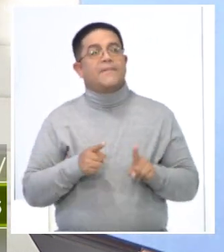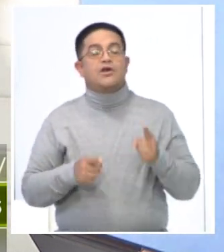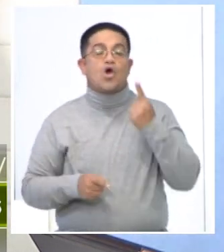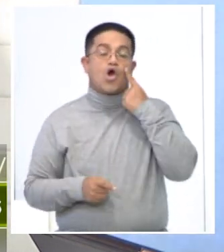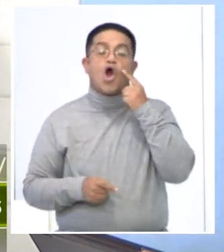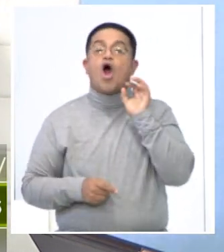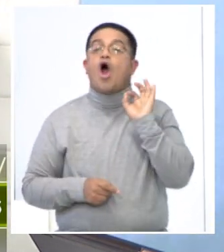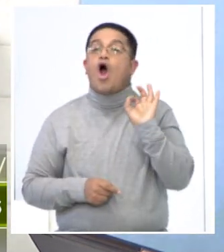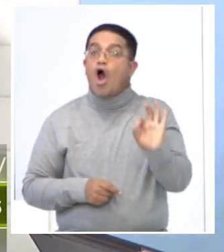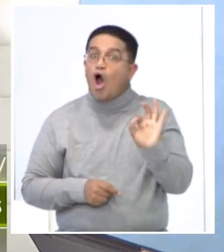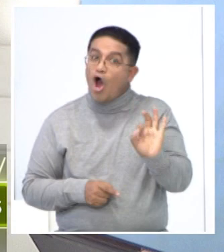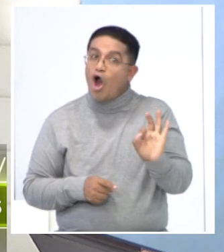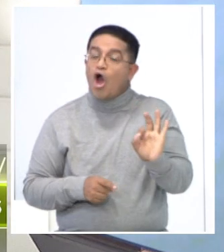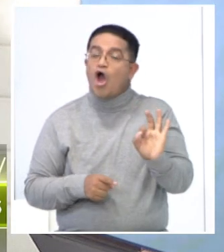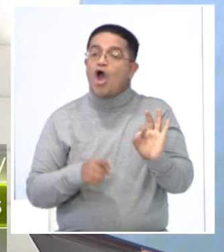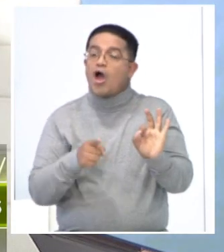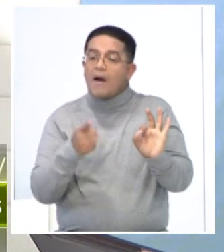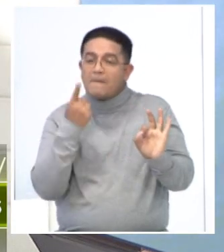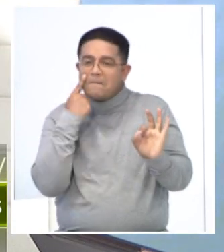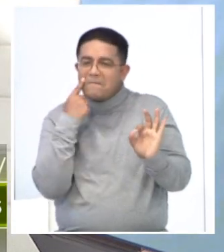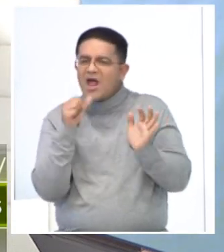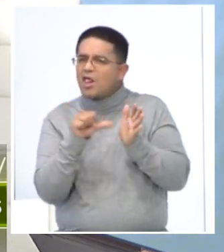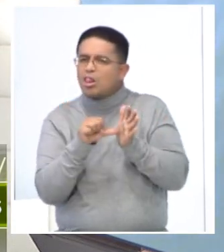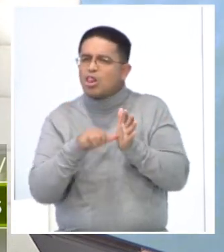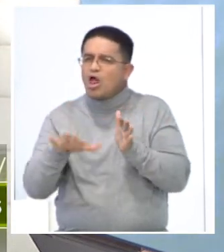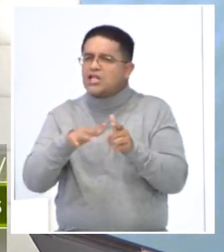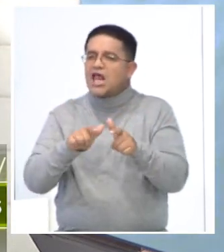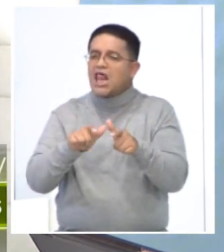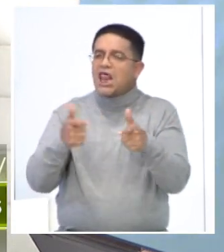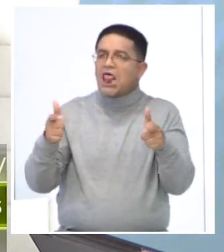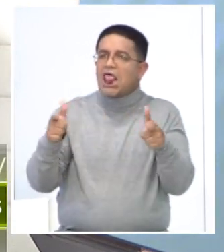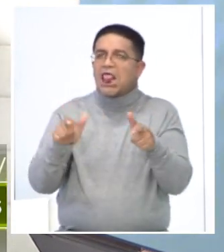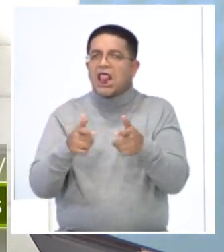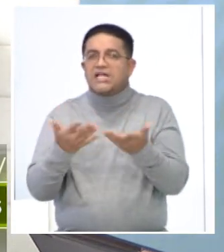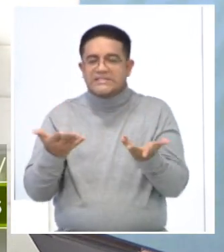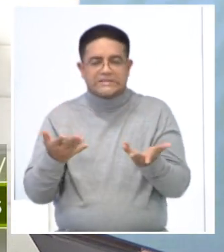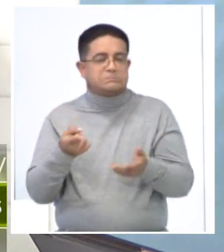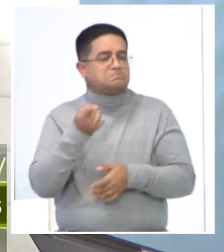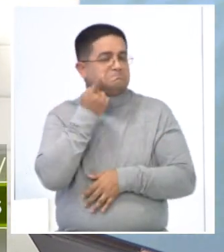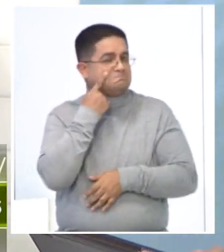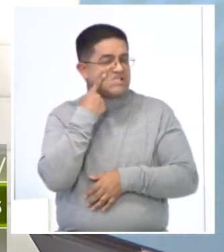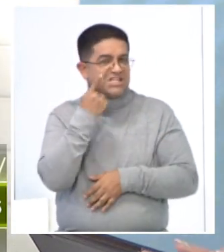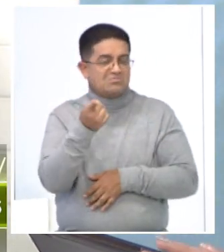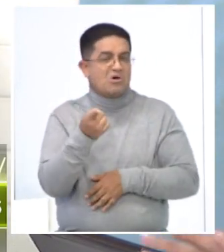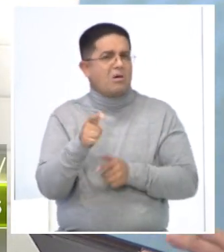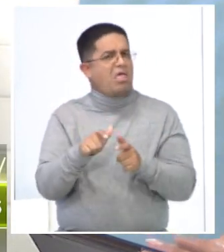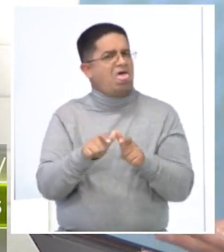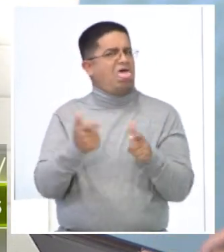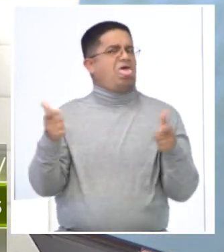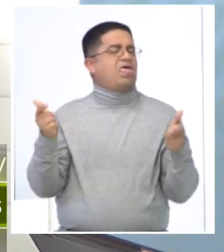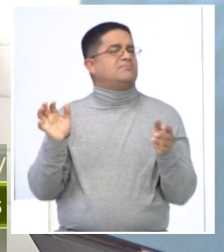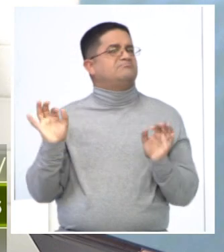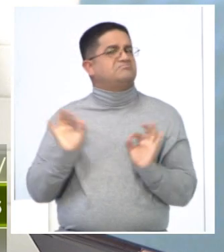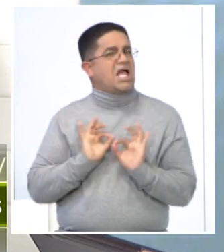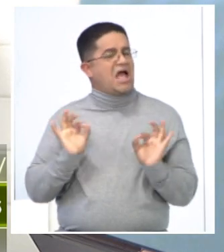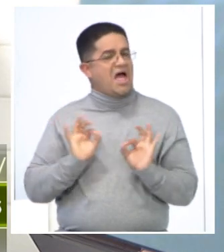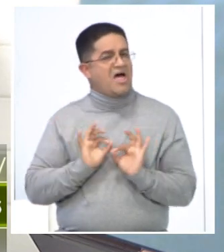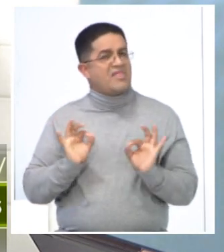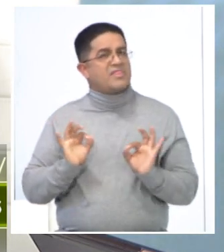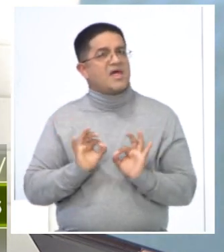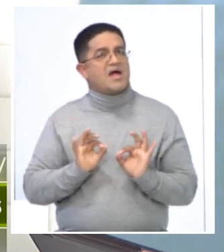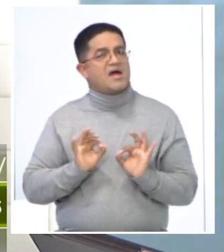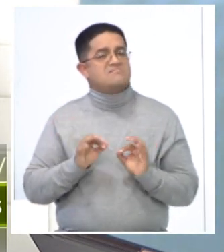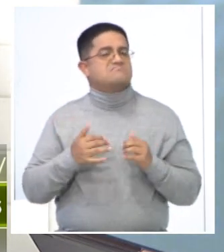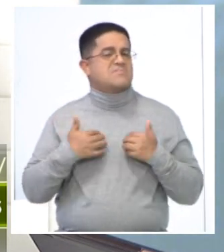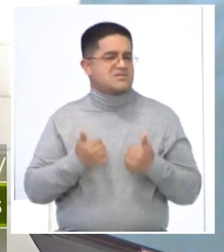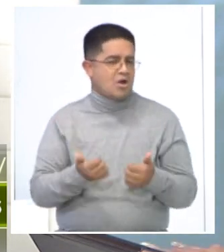que prestar atención y ver Hacia dónde va ya vimos que no causó eh mayor impacto en en